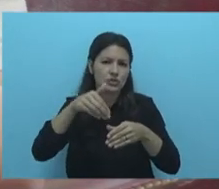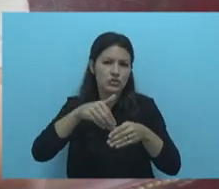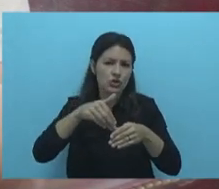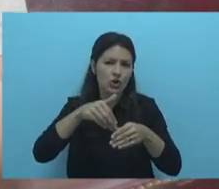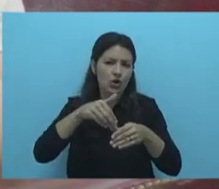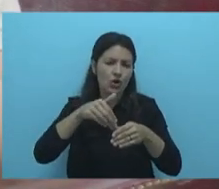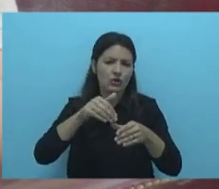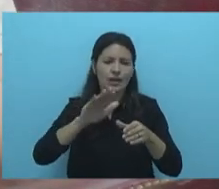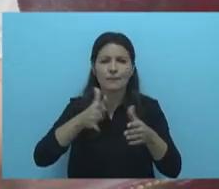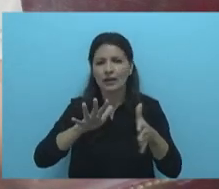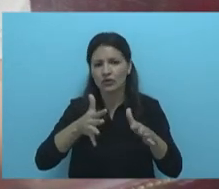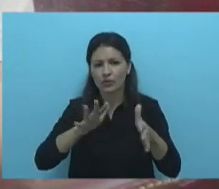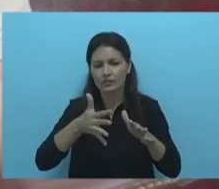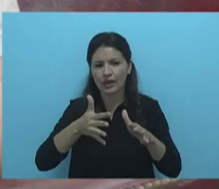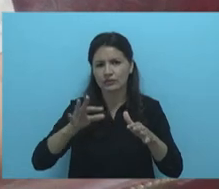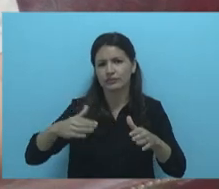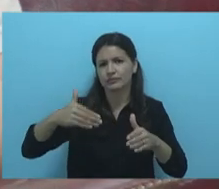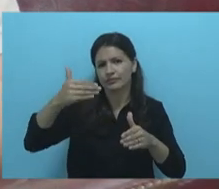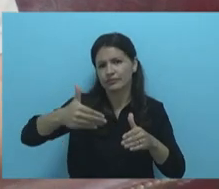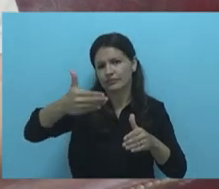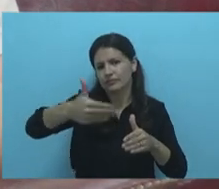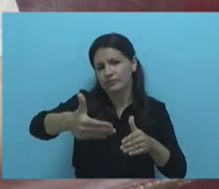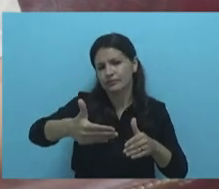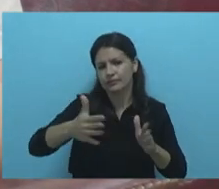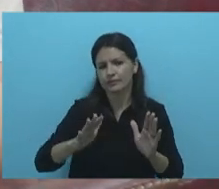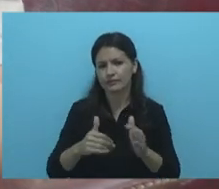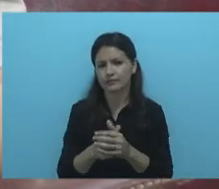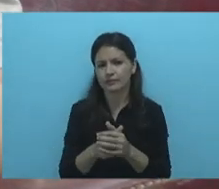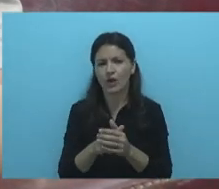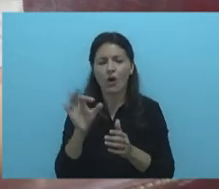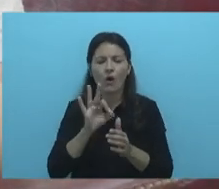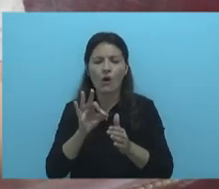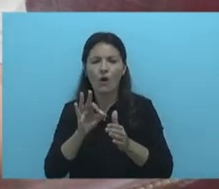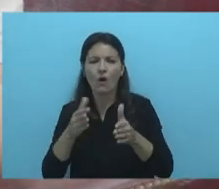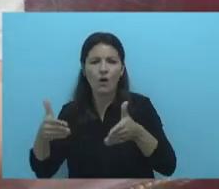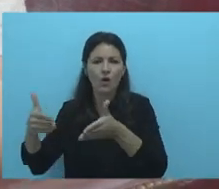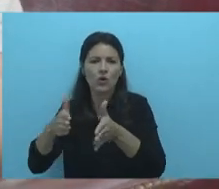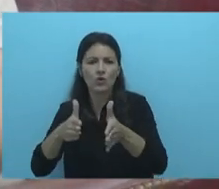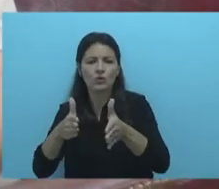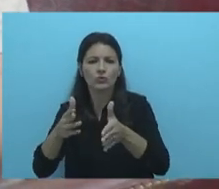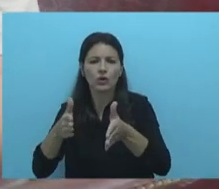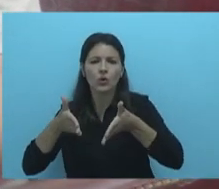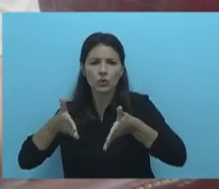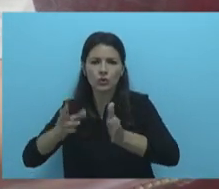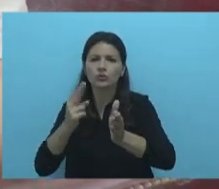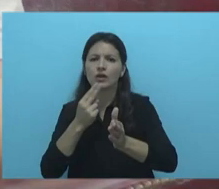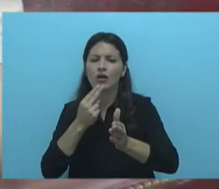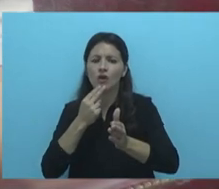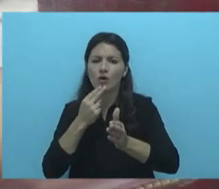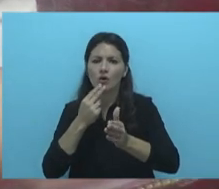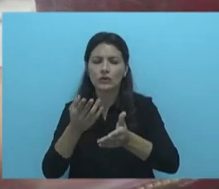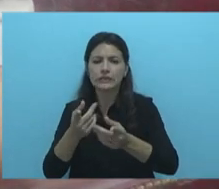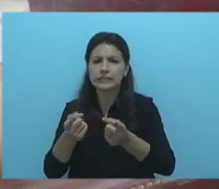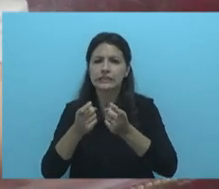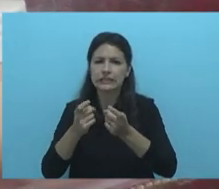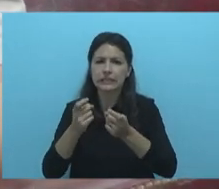17.000 para el año que viene, siguiente, y 15.000 para el otro. O la Ruta 11 tiene 200 millones para este año y tiene 30 y pico de mil para el siguiente